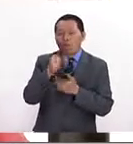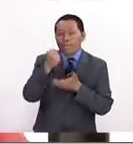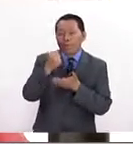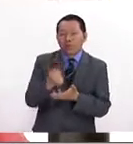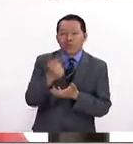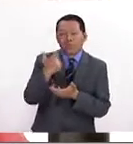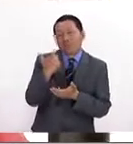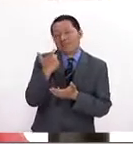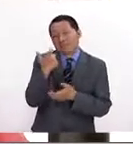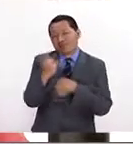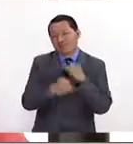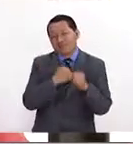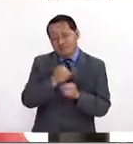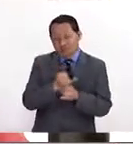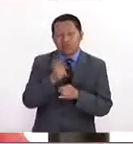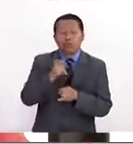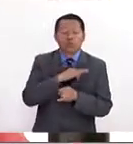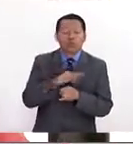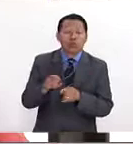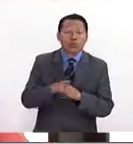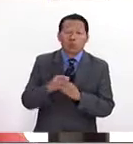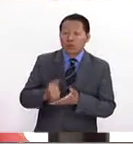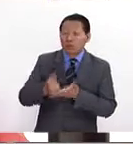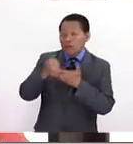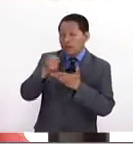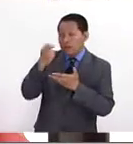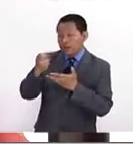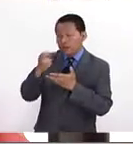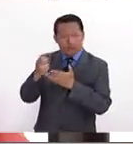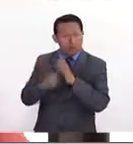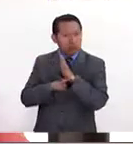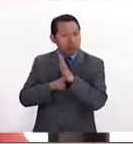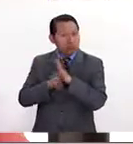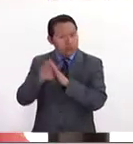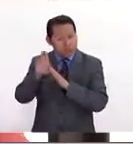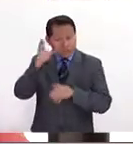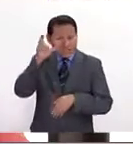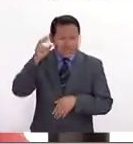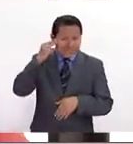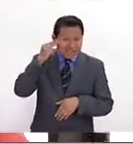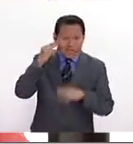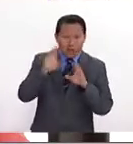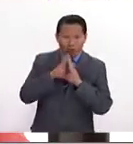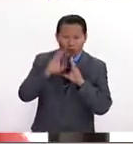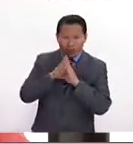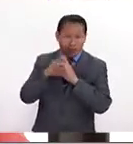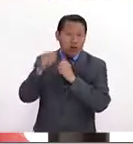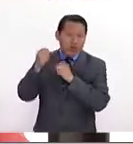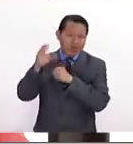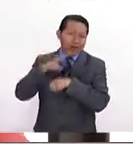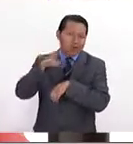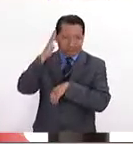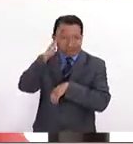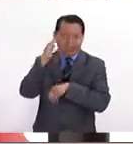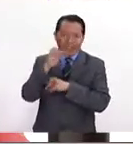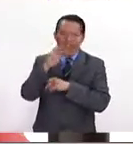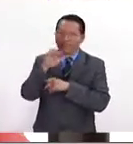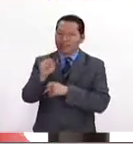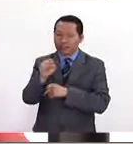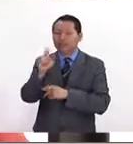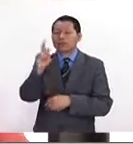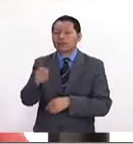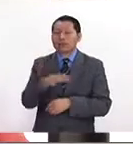bancos para fomentar el comercio, para ayudar a este tipo de economías. China, como punta de lanza de los BRICS,